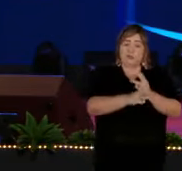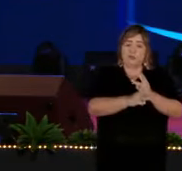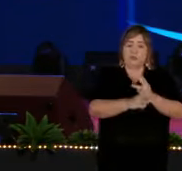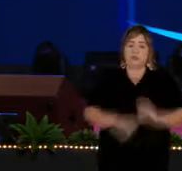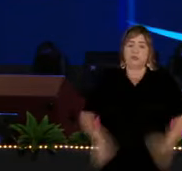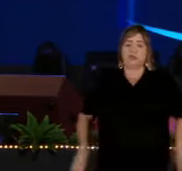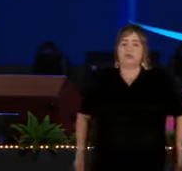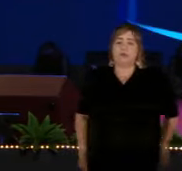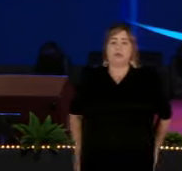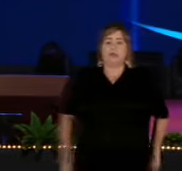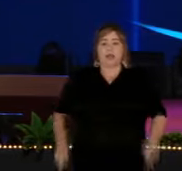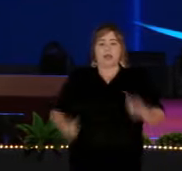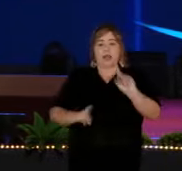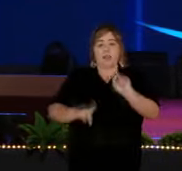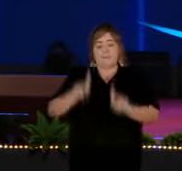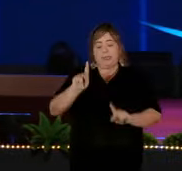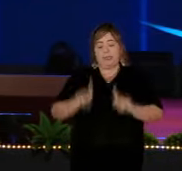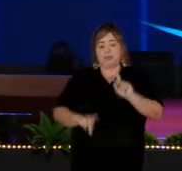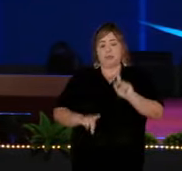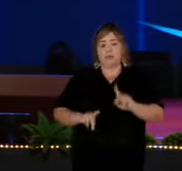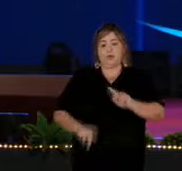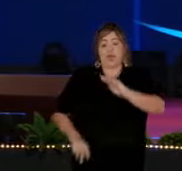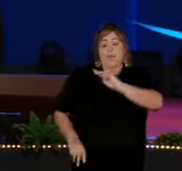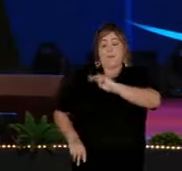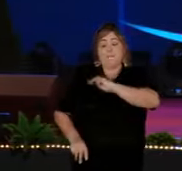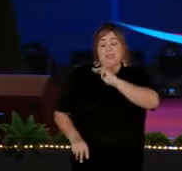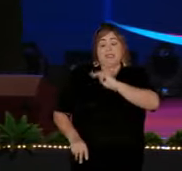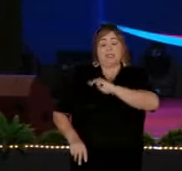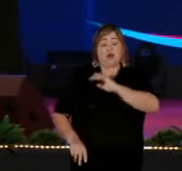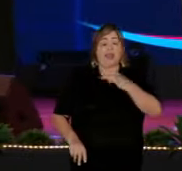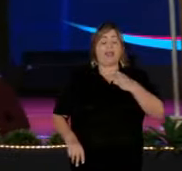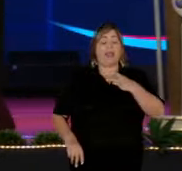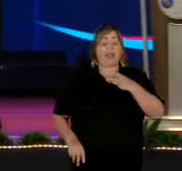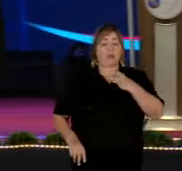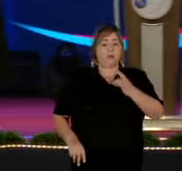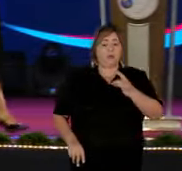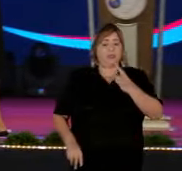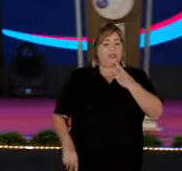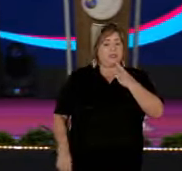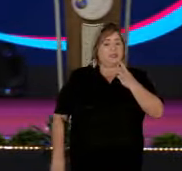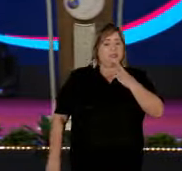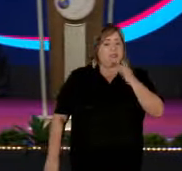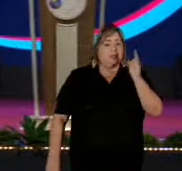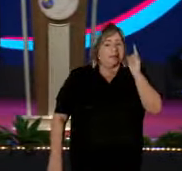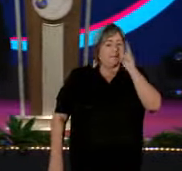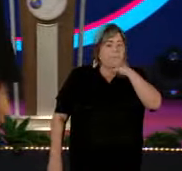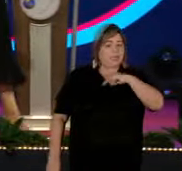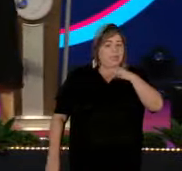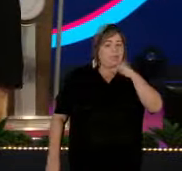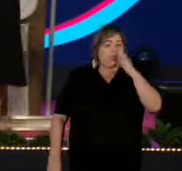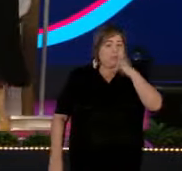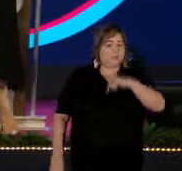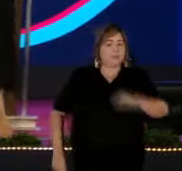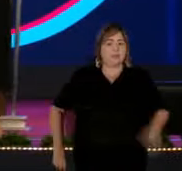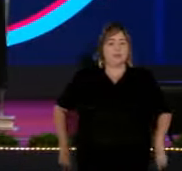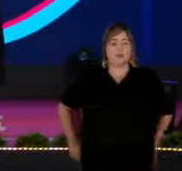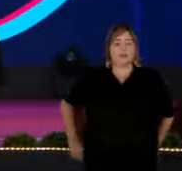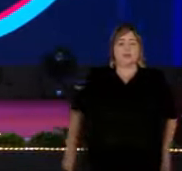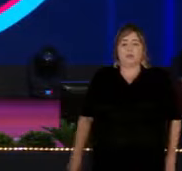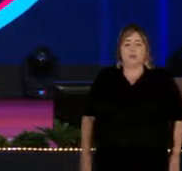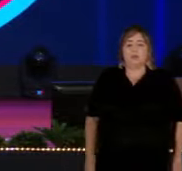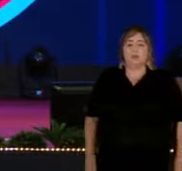Y hay gente que tiene omisiones, hermanita, aquella muchacha, ya saben. Se le olvidó que tenía 20 cosas. Gloria a Dios. ¿Qué cosa? Hay gente que es una